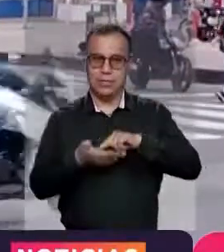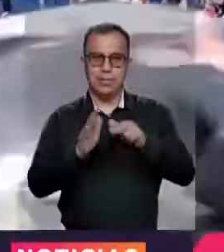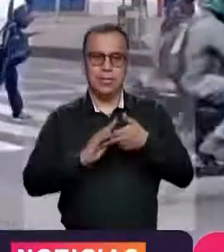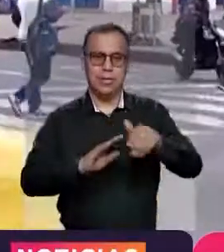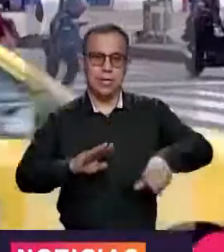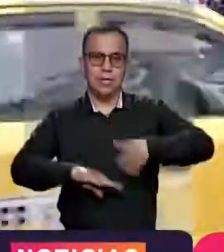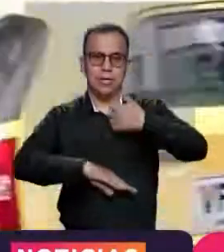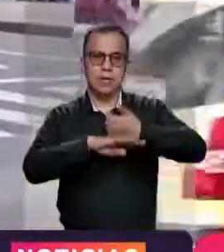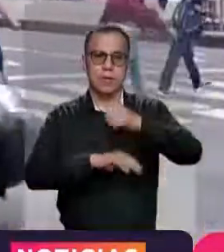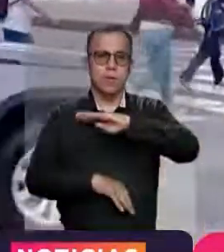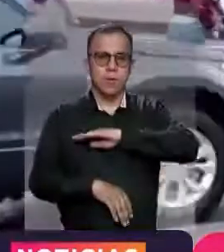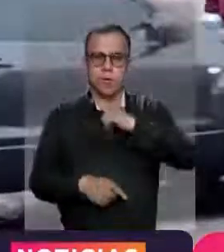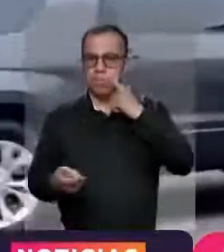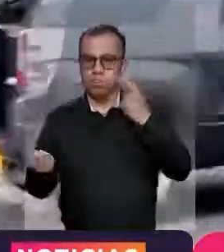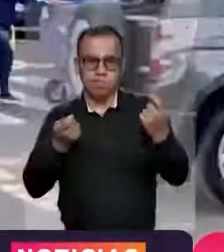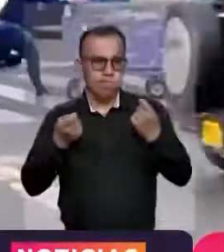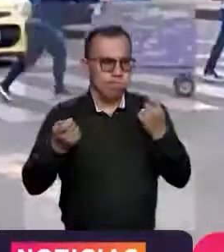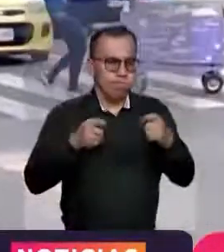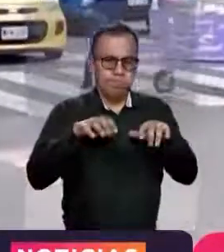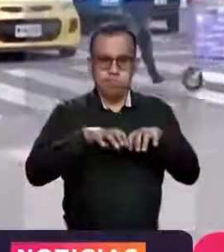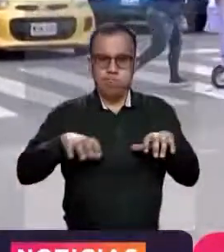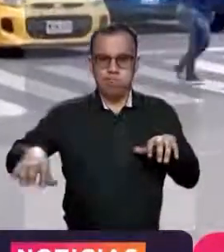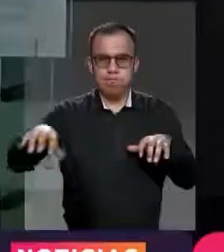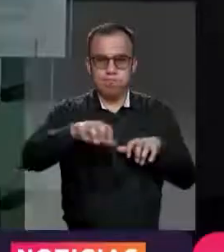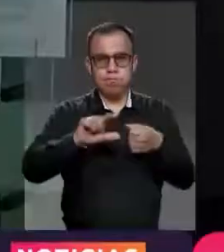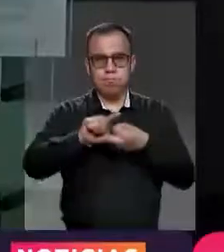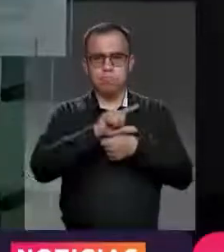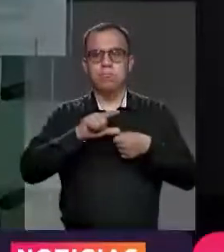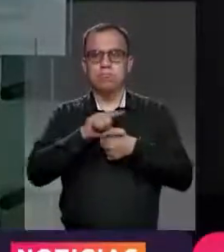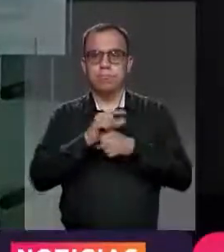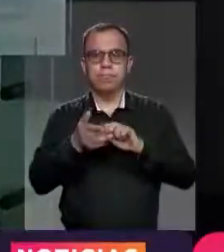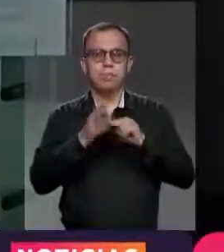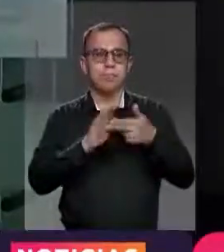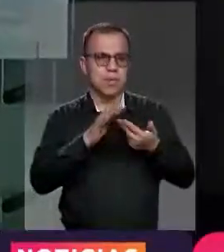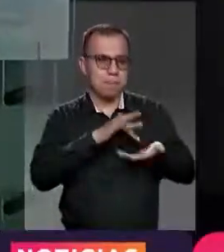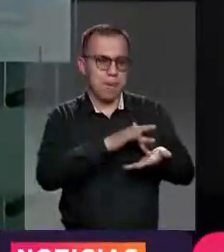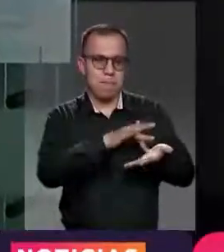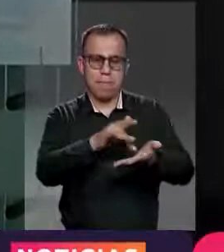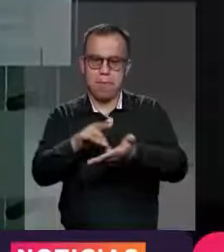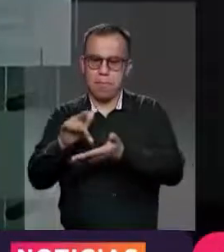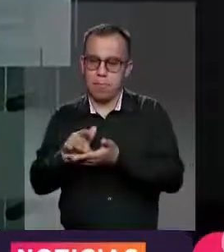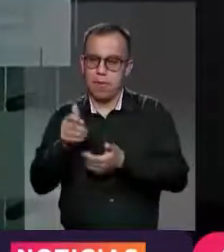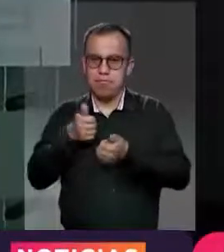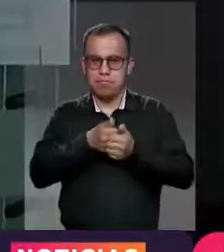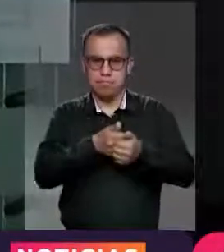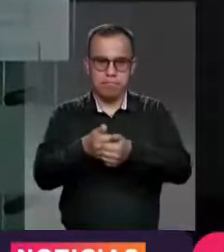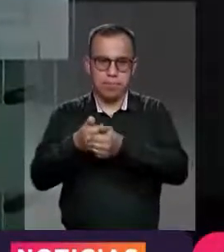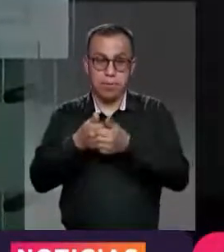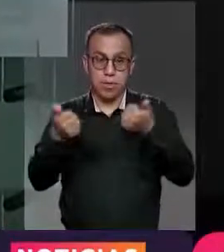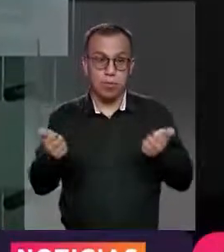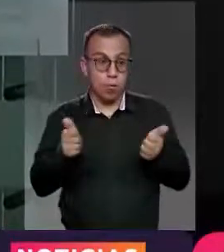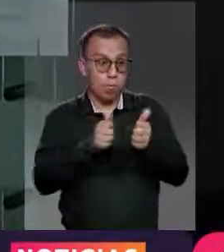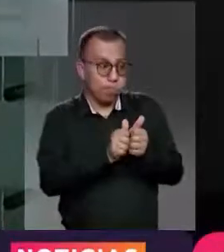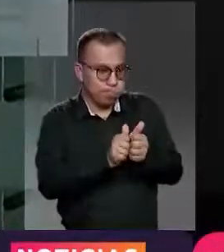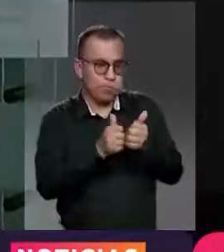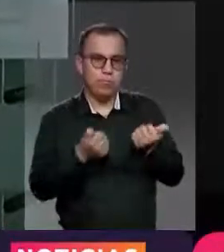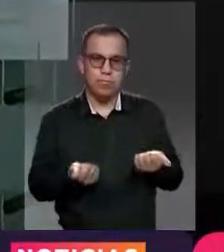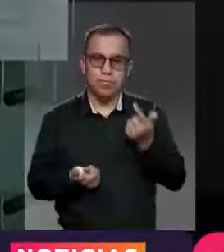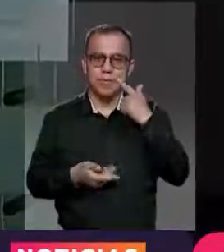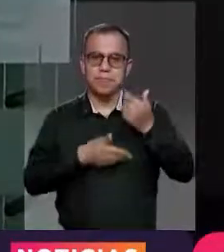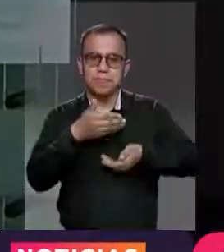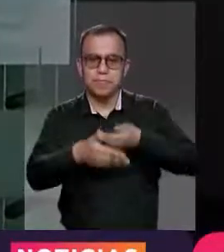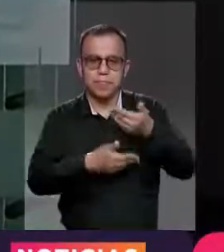informó que prepara controles en varios lugares de la localidad. Patrullajes constantes, verificaciones, acompañamiento, inspección,